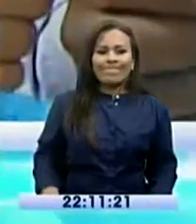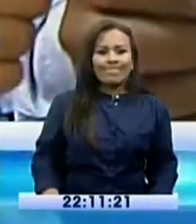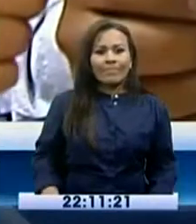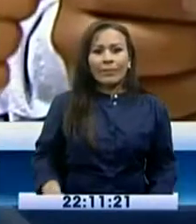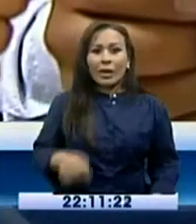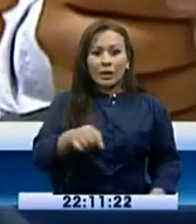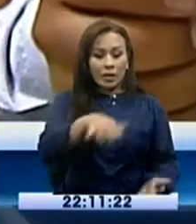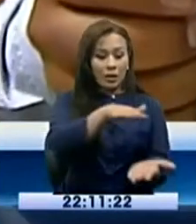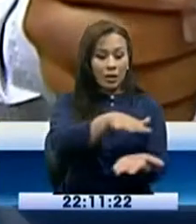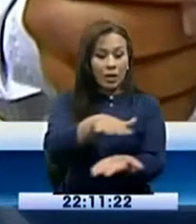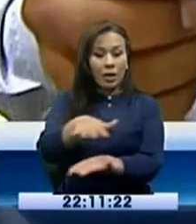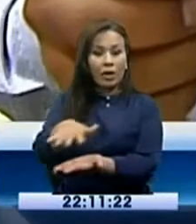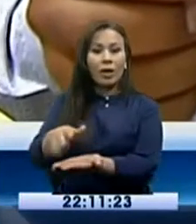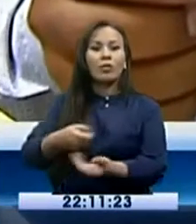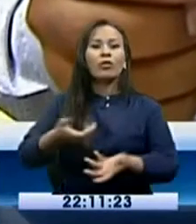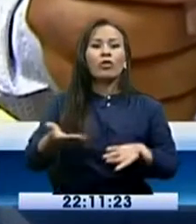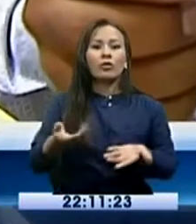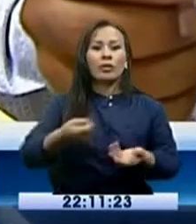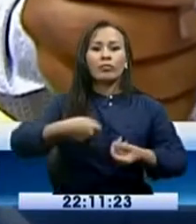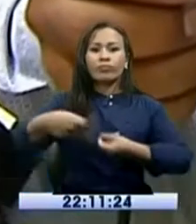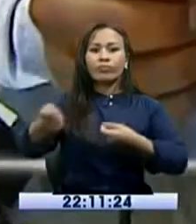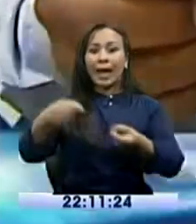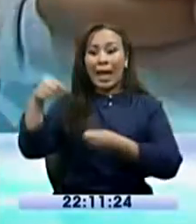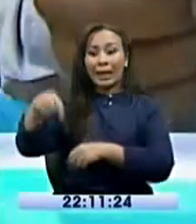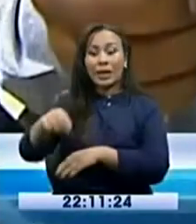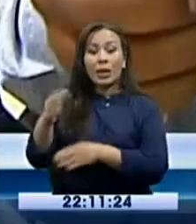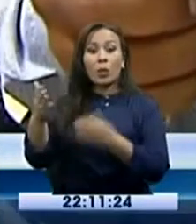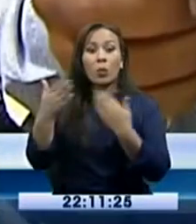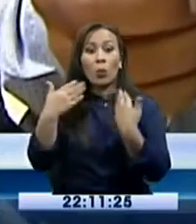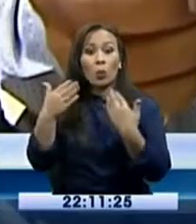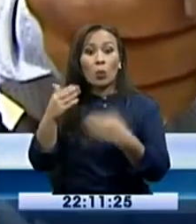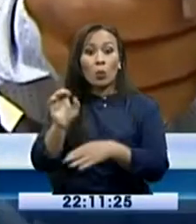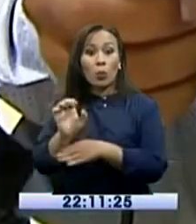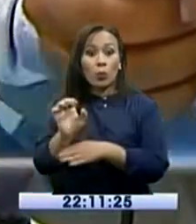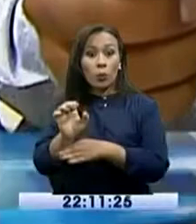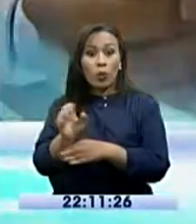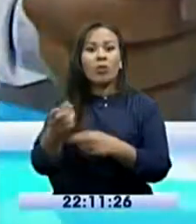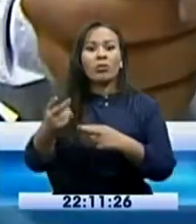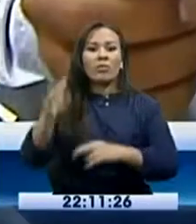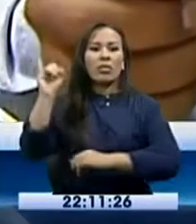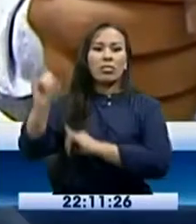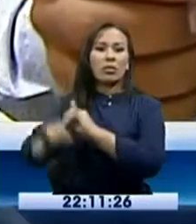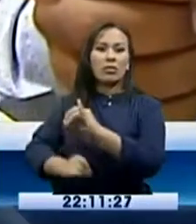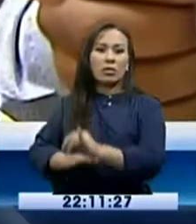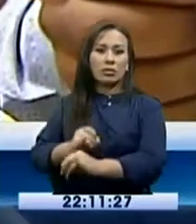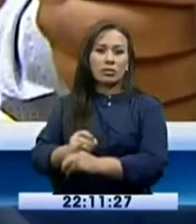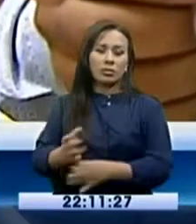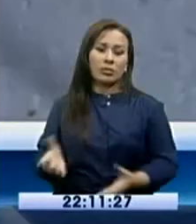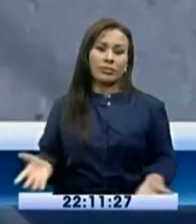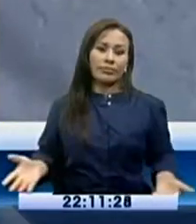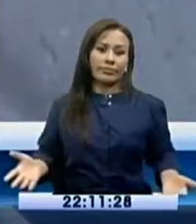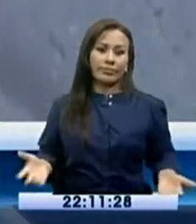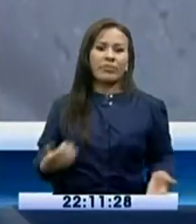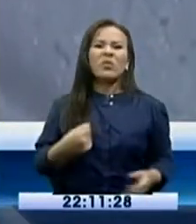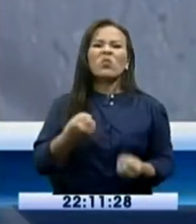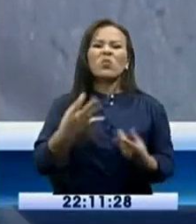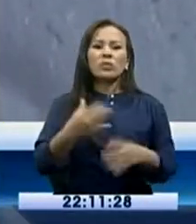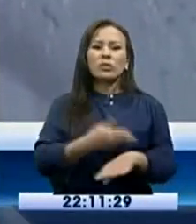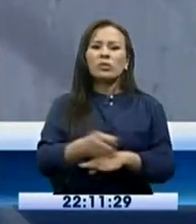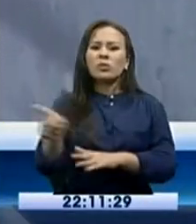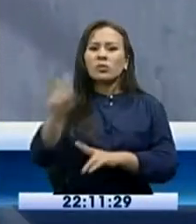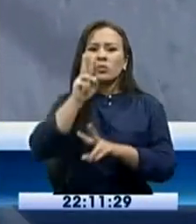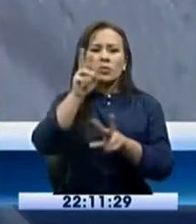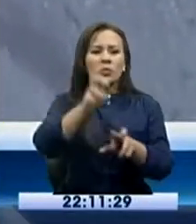aparentemente serían distribuidos tanto para el consumo interno como para el tráfico internacional. ¿Qué tiempo les tomó esta investigación o